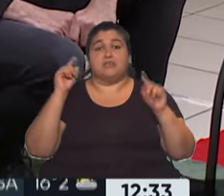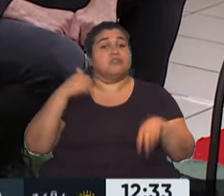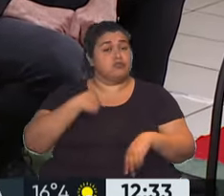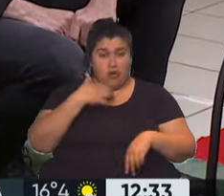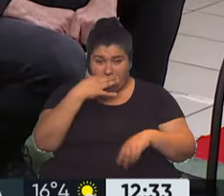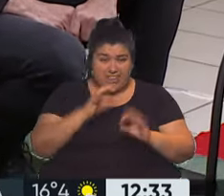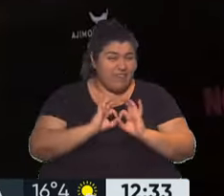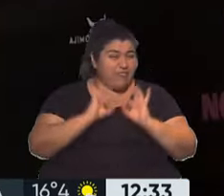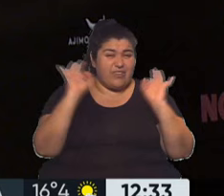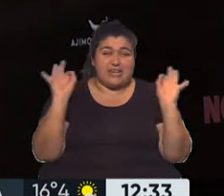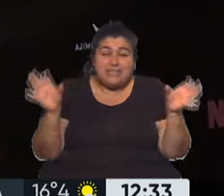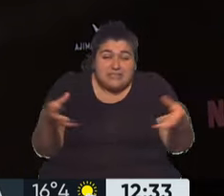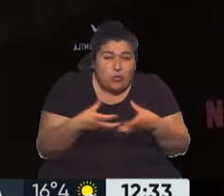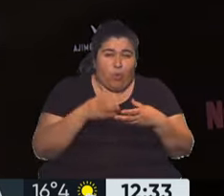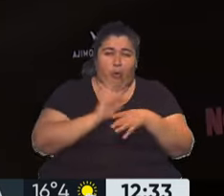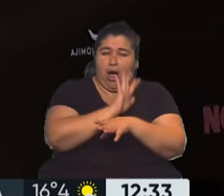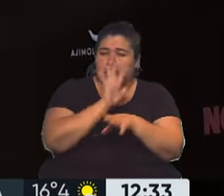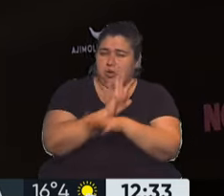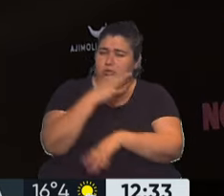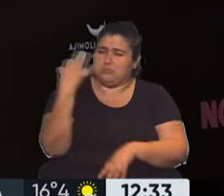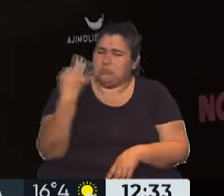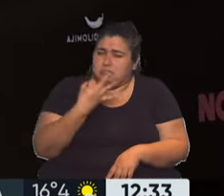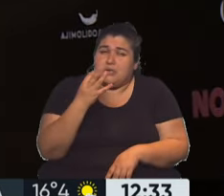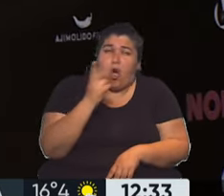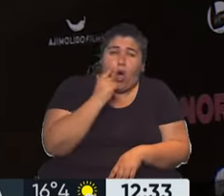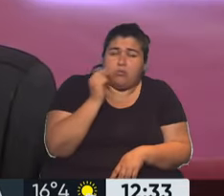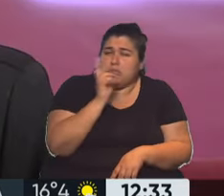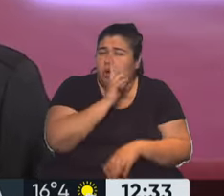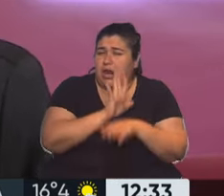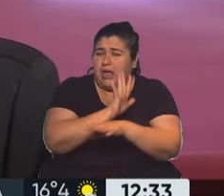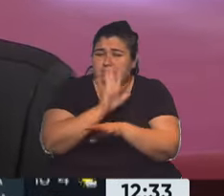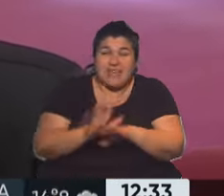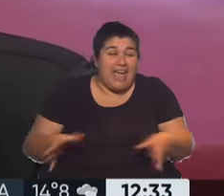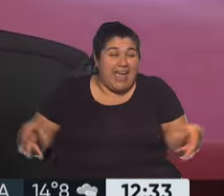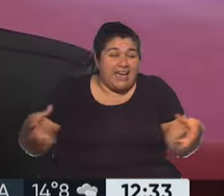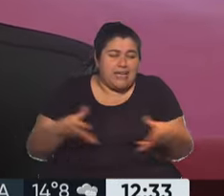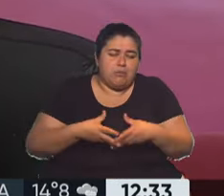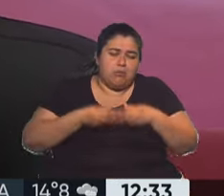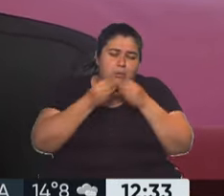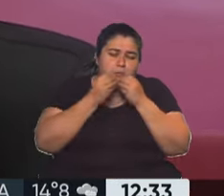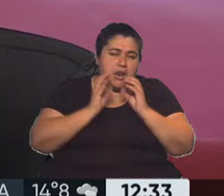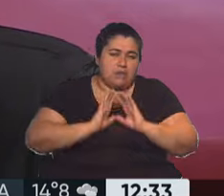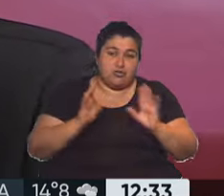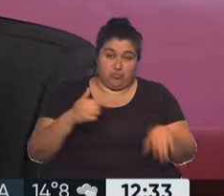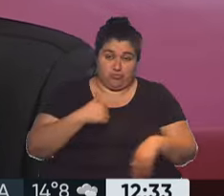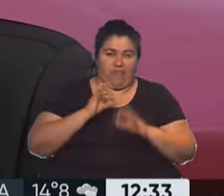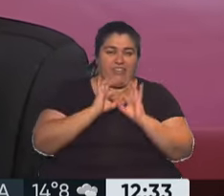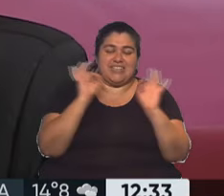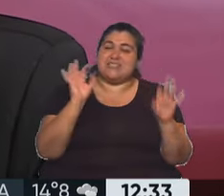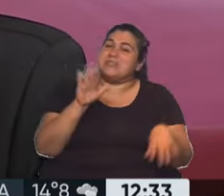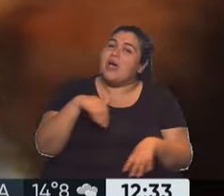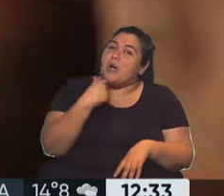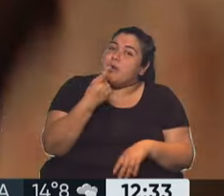feliz, un elenco espectacular, unas actrices y unos actores y un equipo maravilloso, muy feliz. Mercedes,